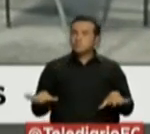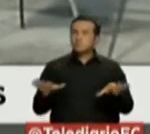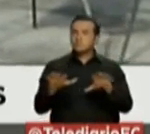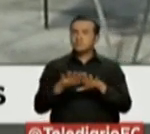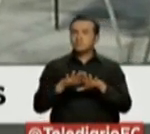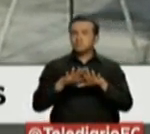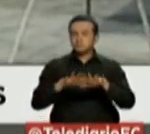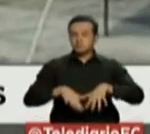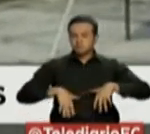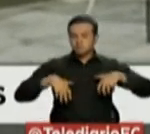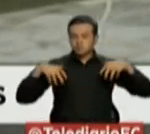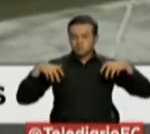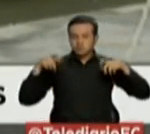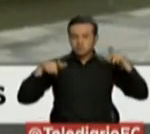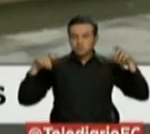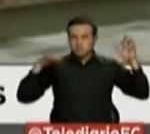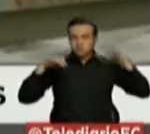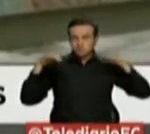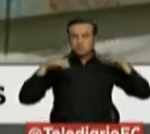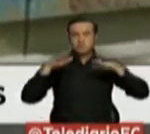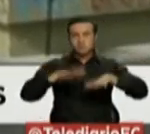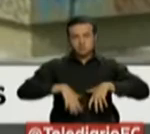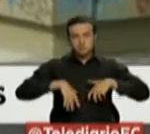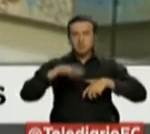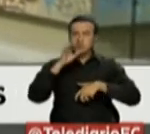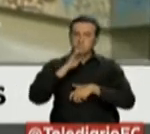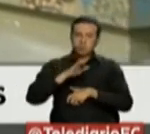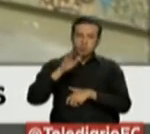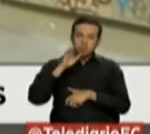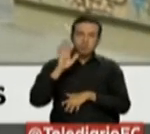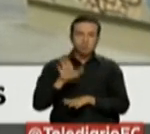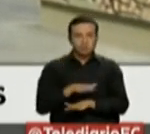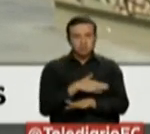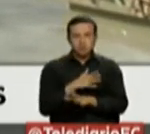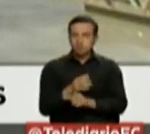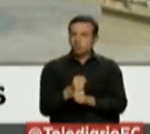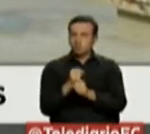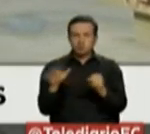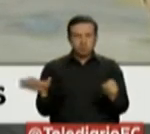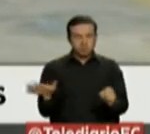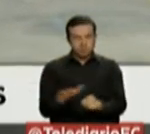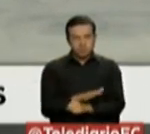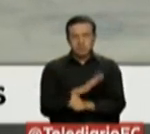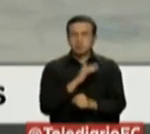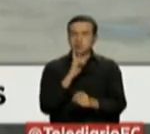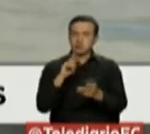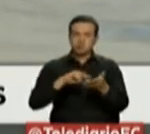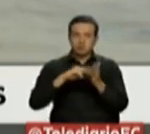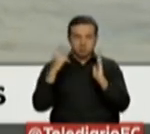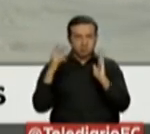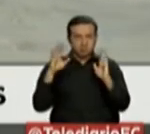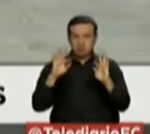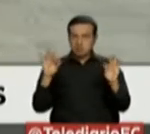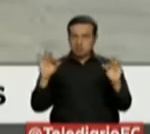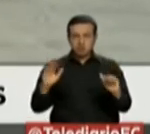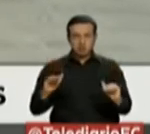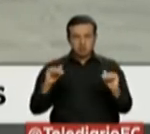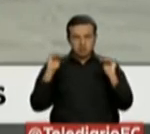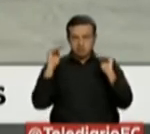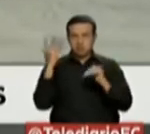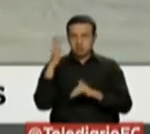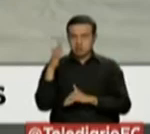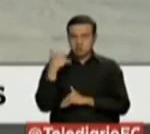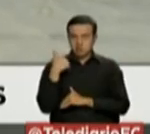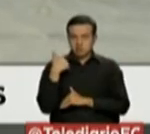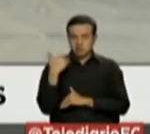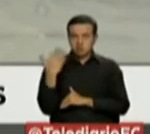un ágora, un lugar para que la gente venga, dé conciertos al aire libre, con todas las seguridades del caso, con tecnología de alta calidad. Tenemos